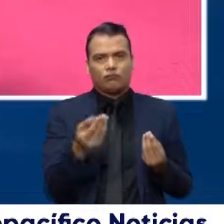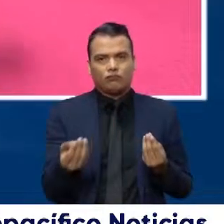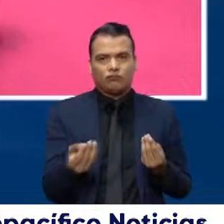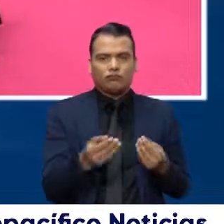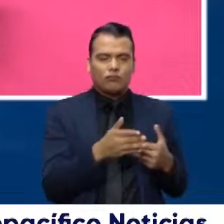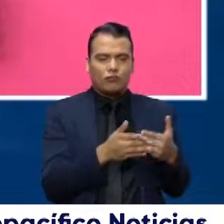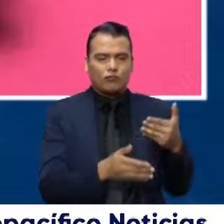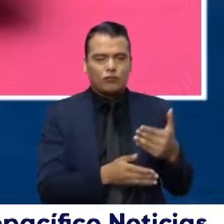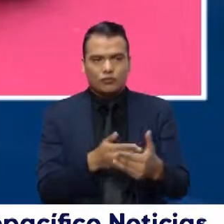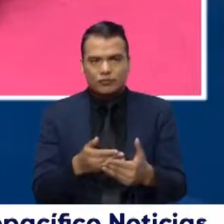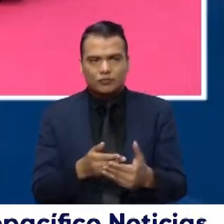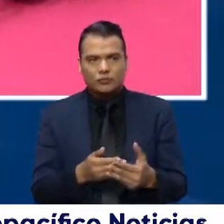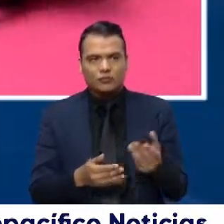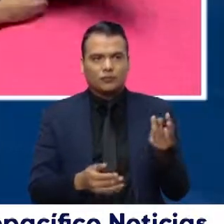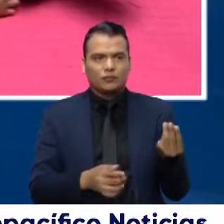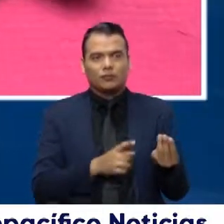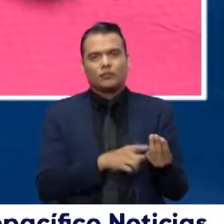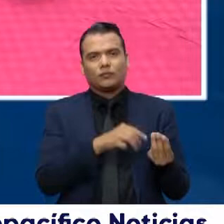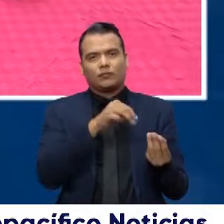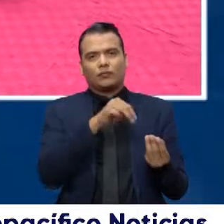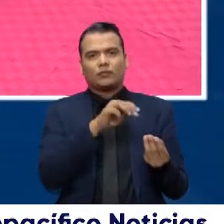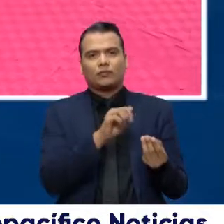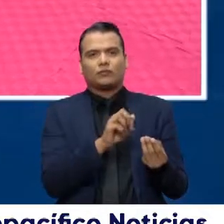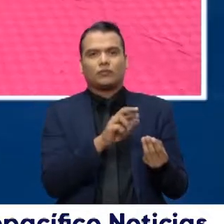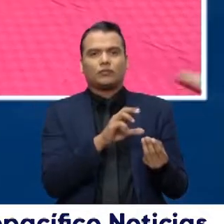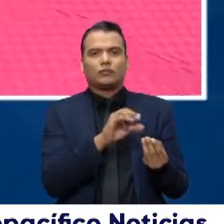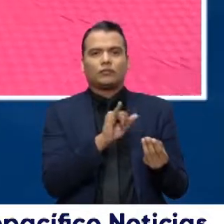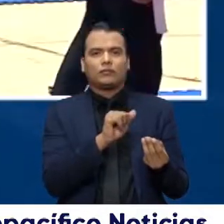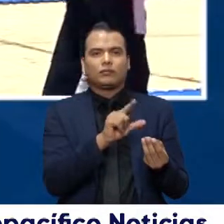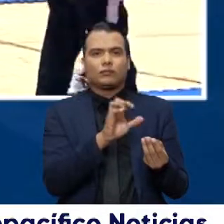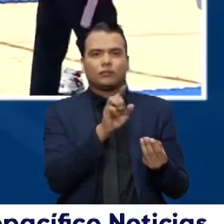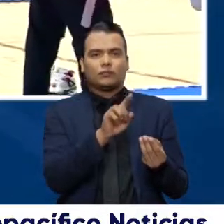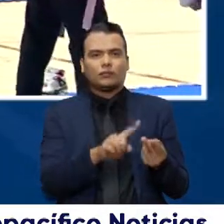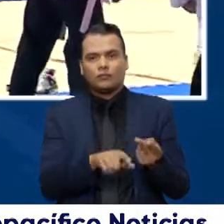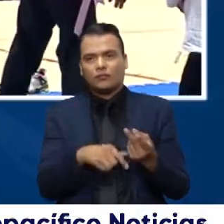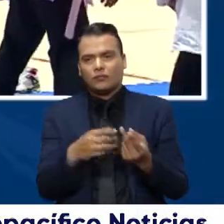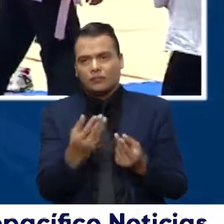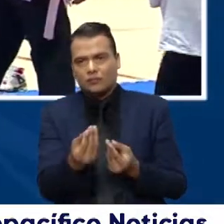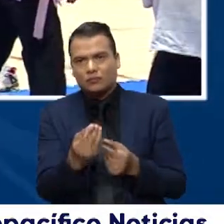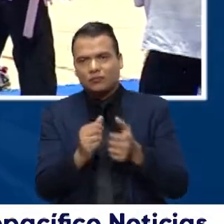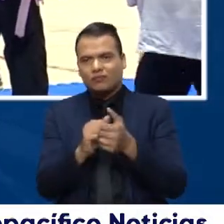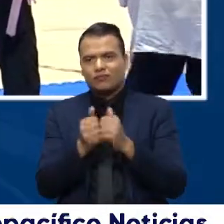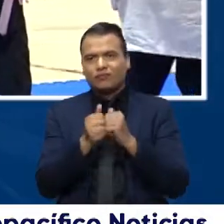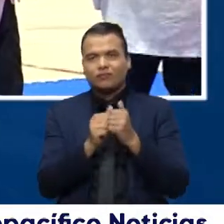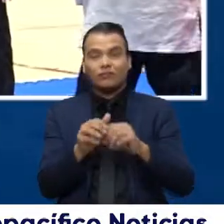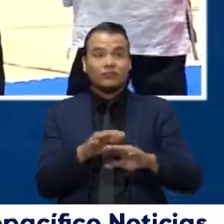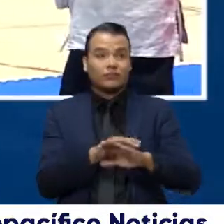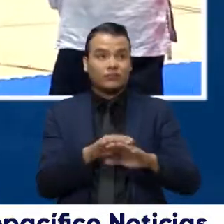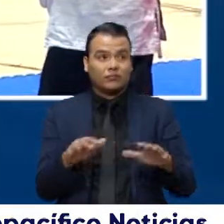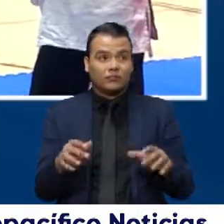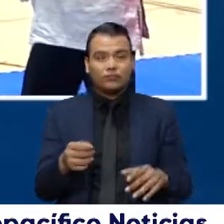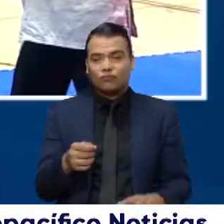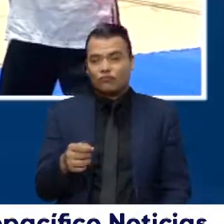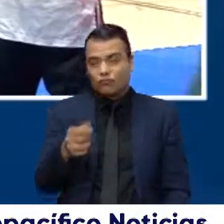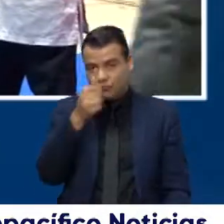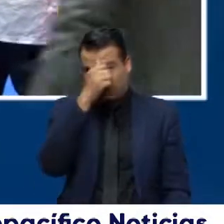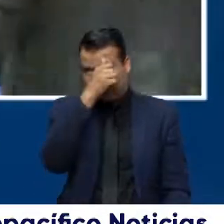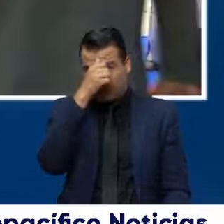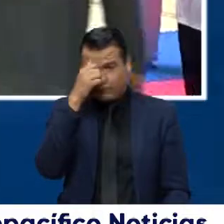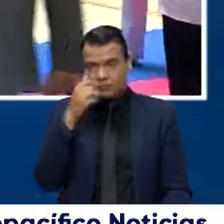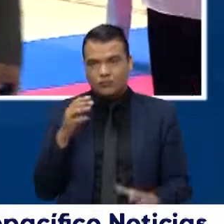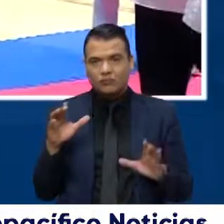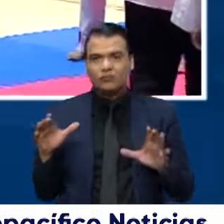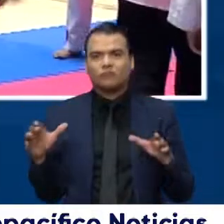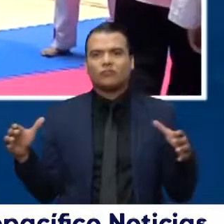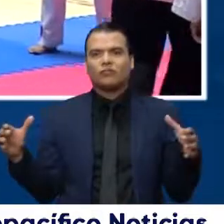marciales y la estación con enfoque deportivo. Y luego vamos a trabajar los combates de estudio. Es un